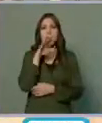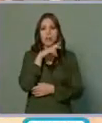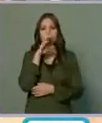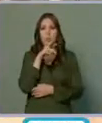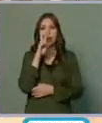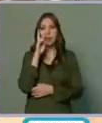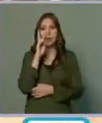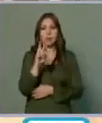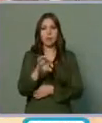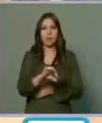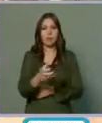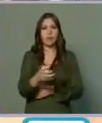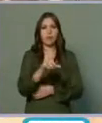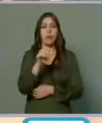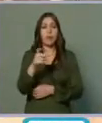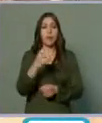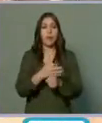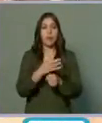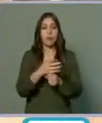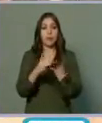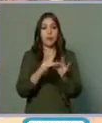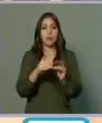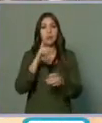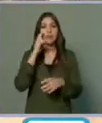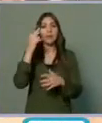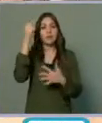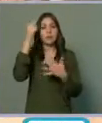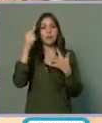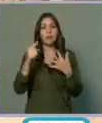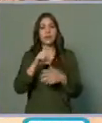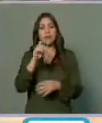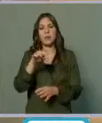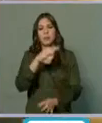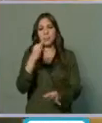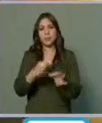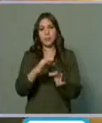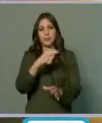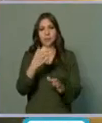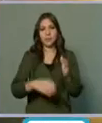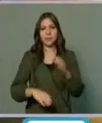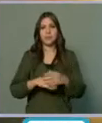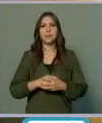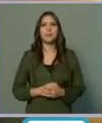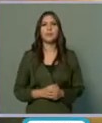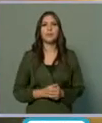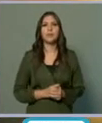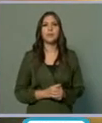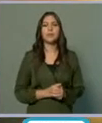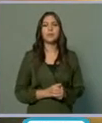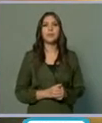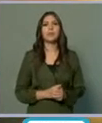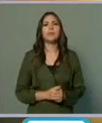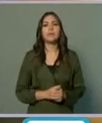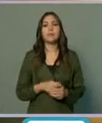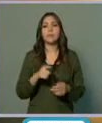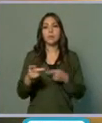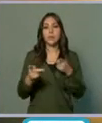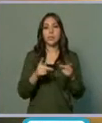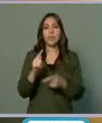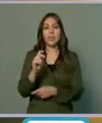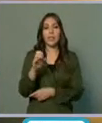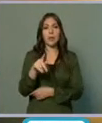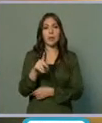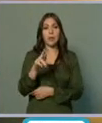lo que vamos aquí terminando el procedimiento, pues vamos a ver los ingredientes y terminamos en la presentación? Ok, para preparar el